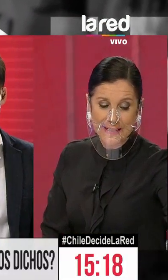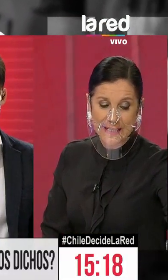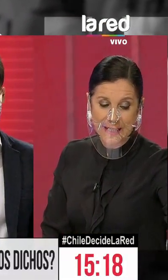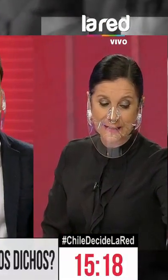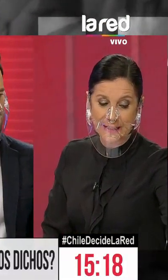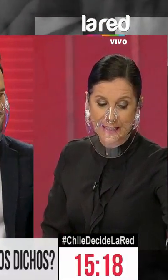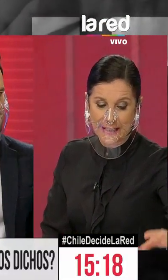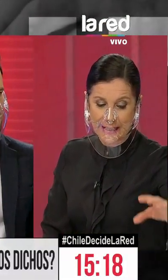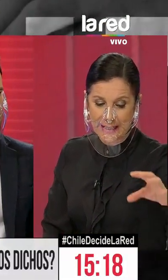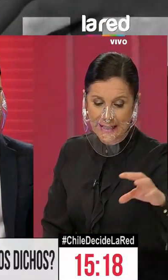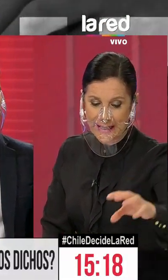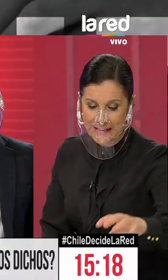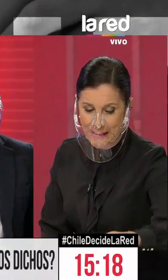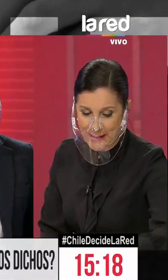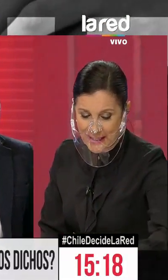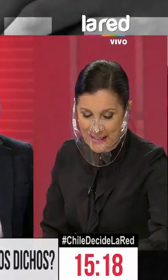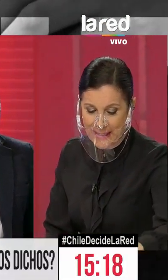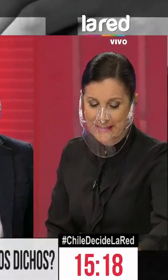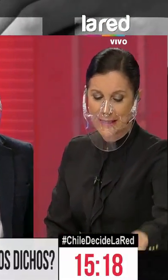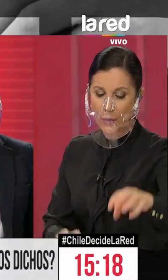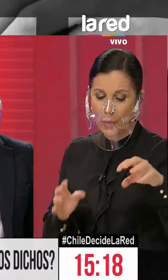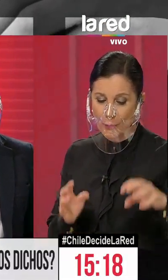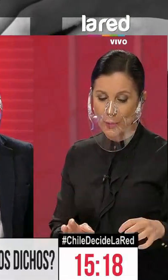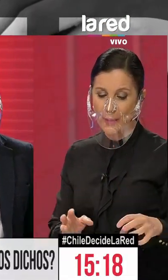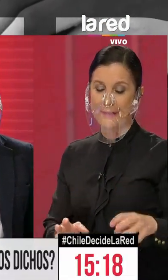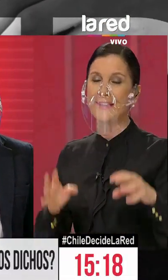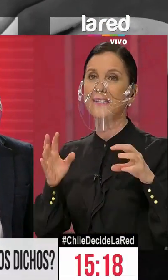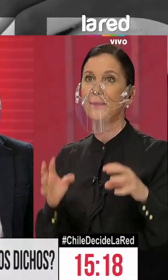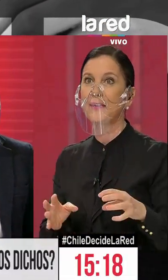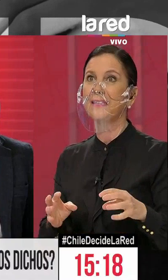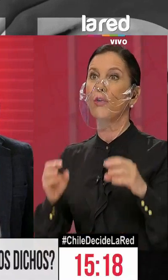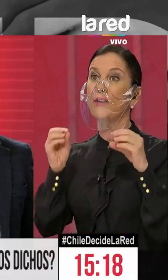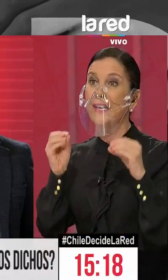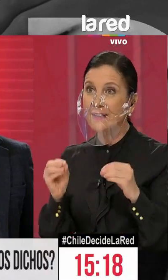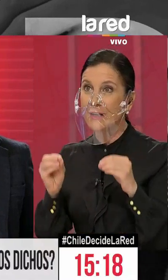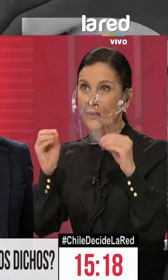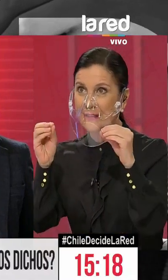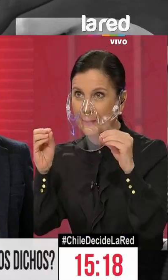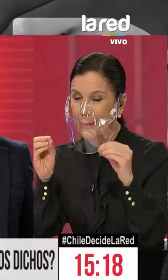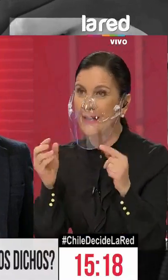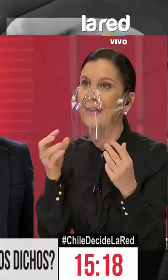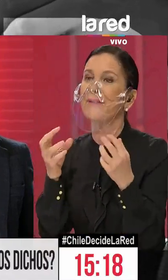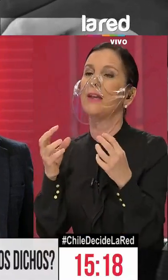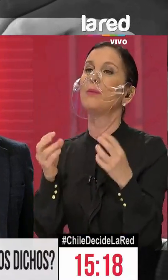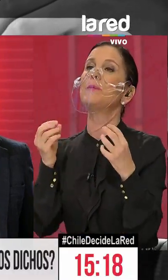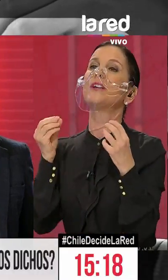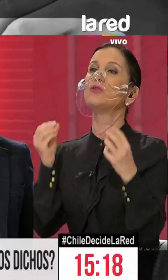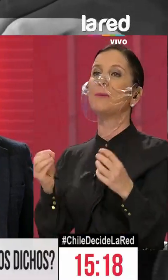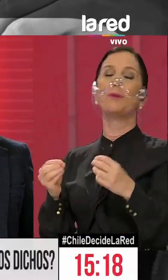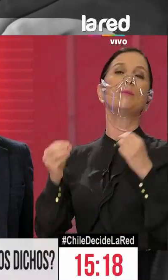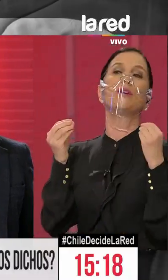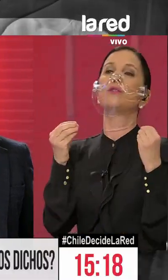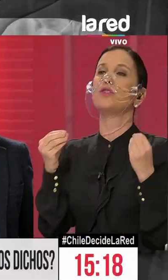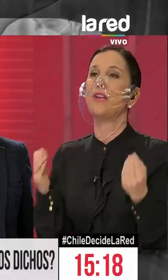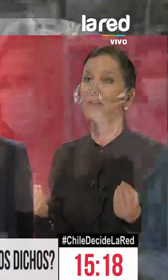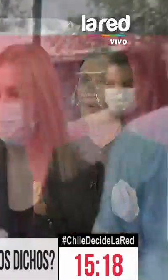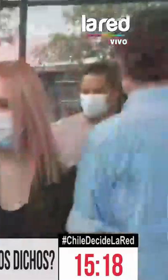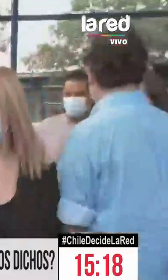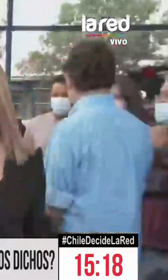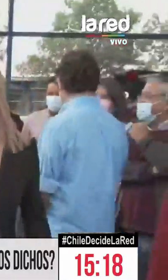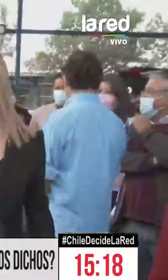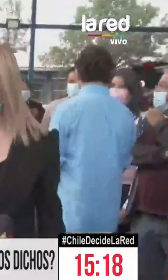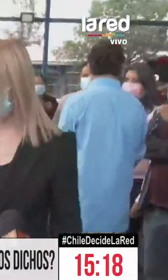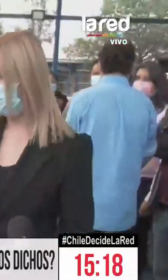El tema es el siguiente. El tema acá es cómo evidentemente conecta con ese, porque, a ver, lo mismo que Trump, lo mismo que